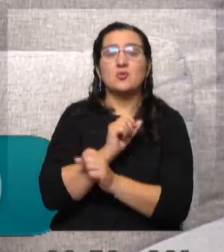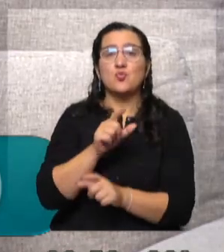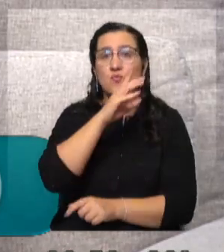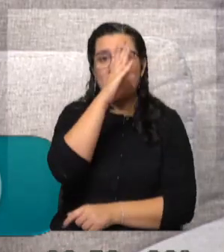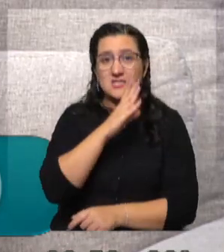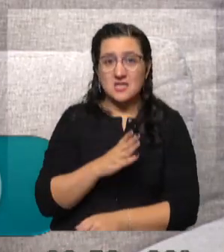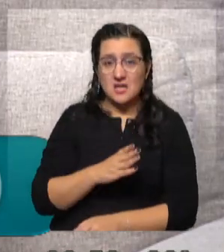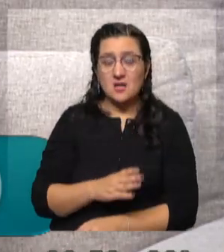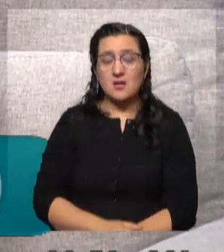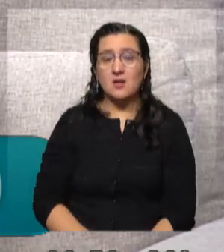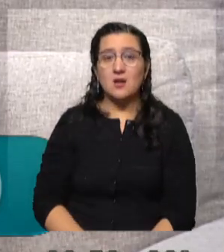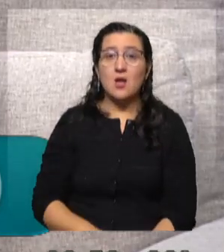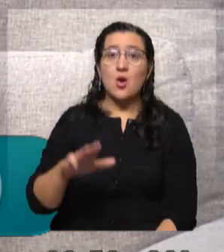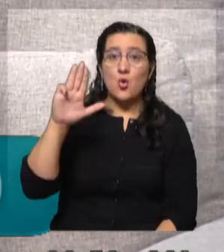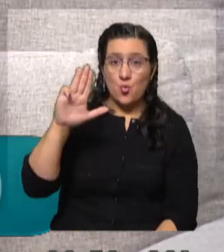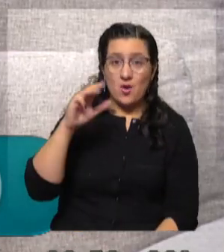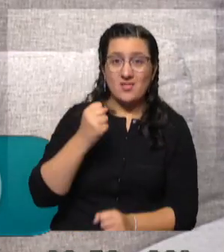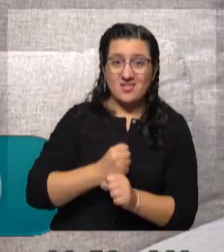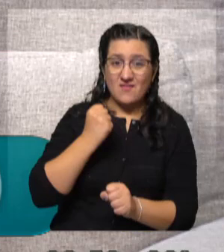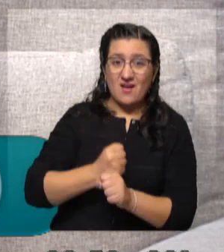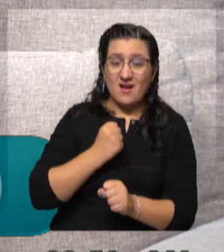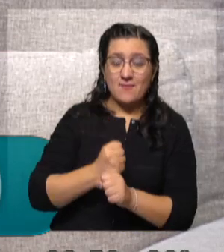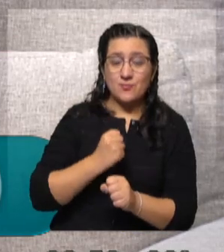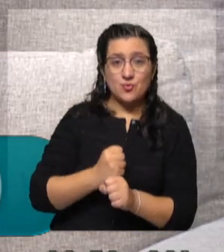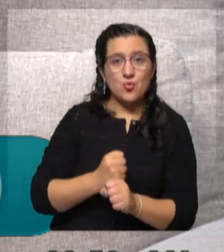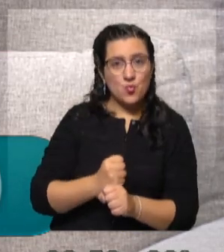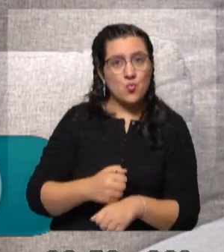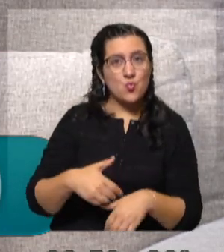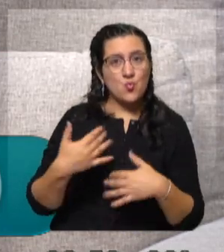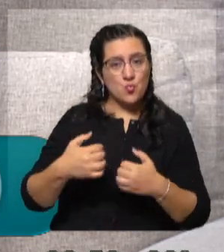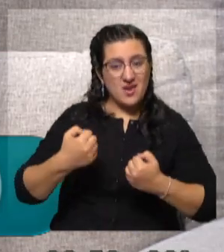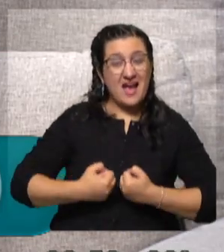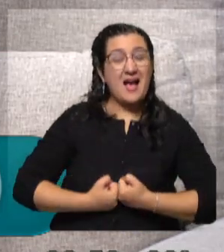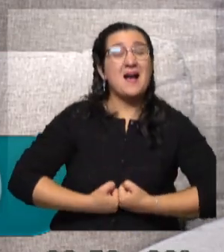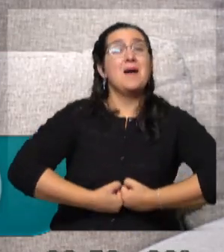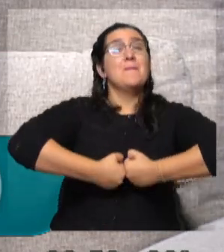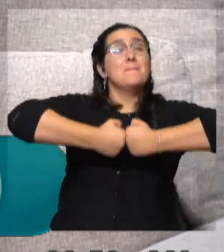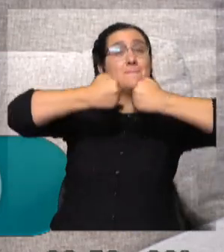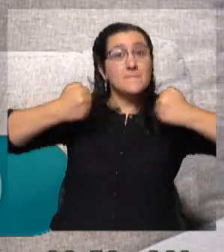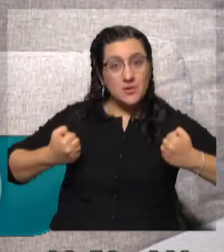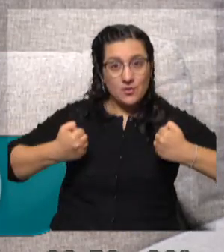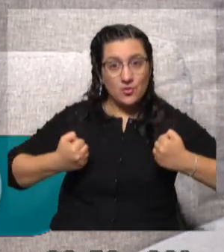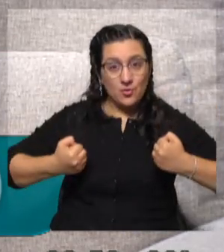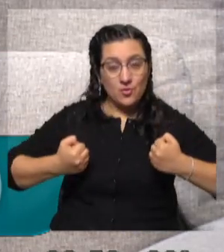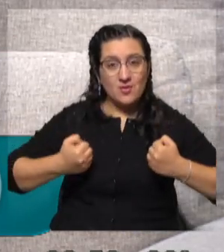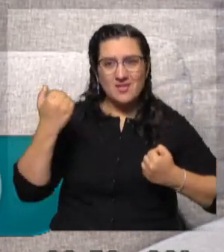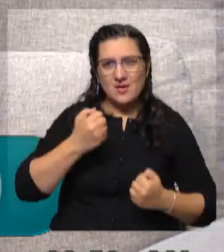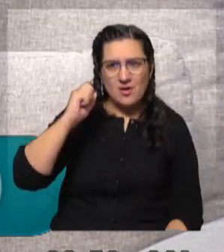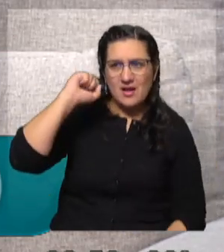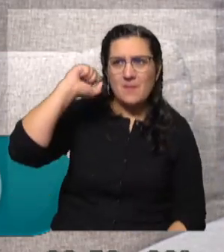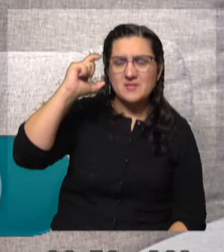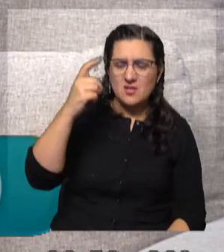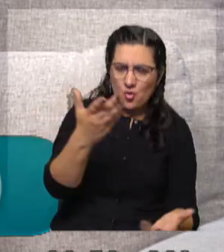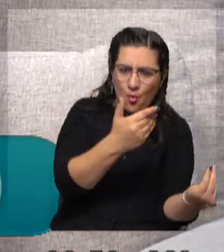toda esa lógica Lula está trabajando en una dimensión muy amplia no de de tener una este capacidad de